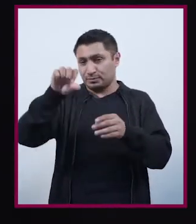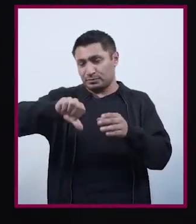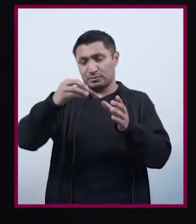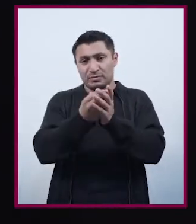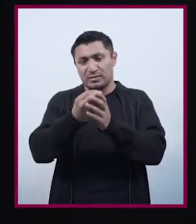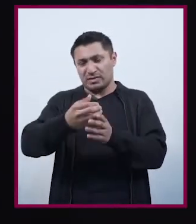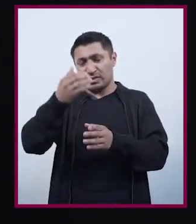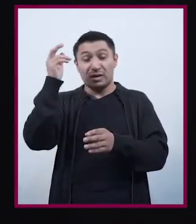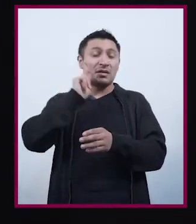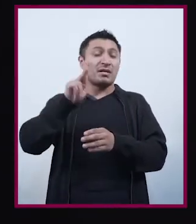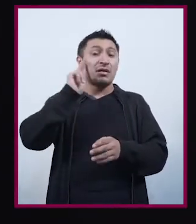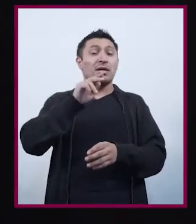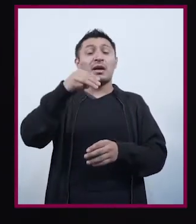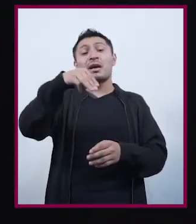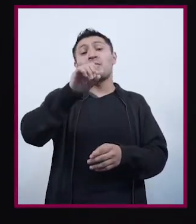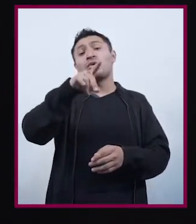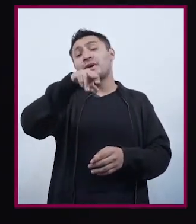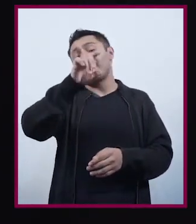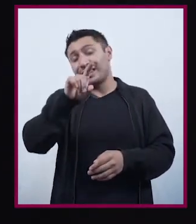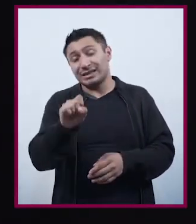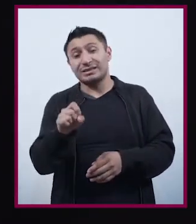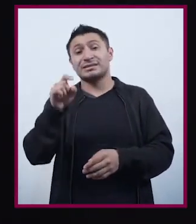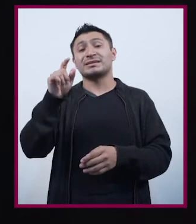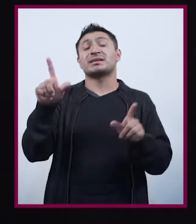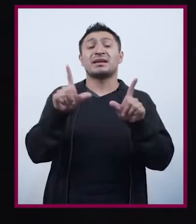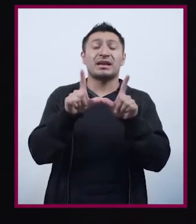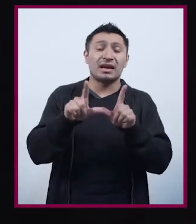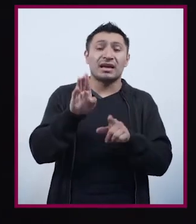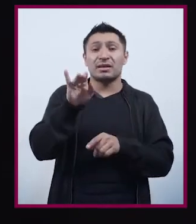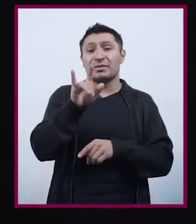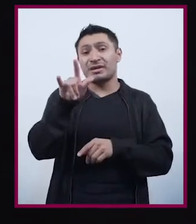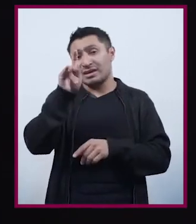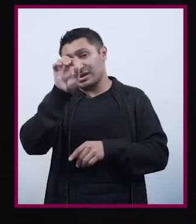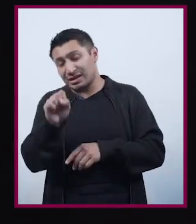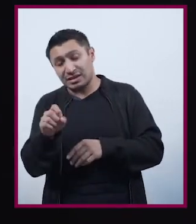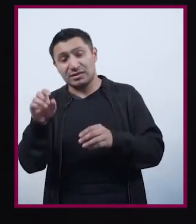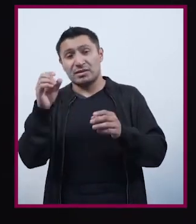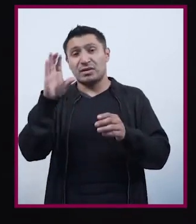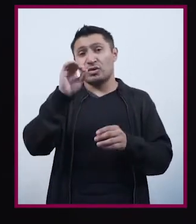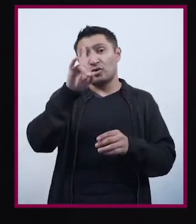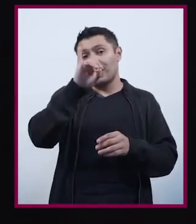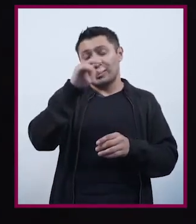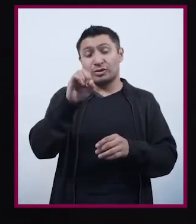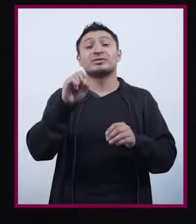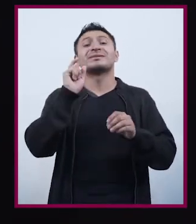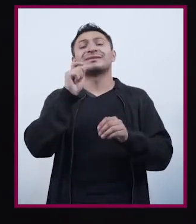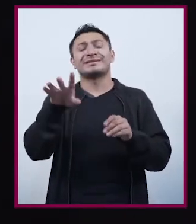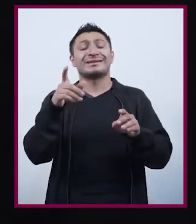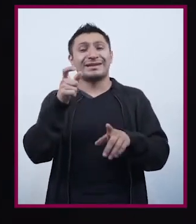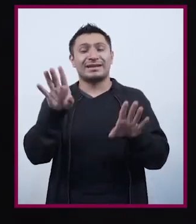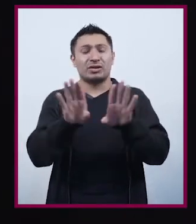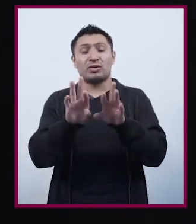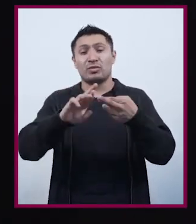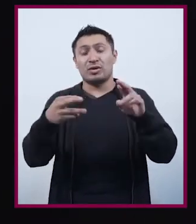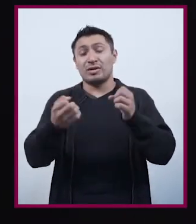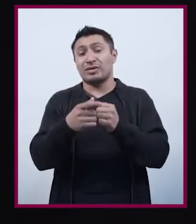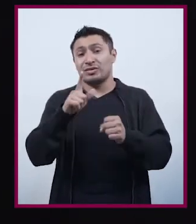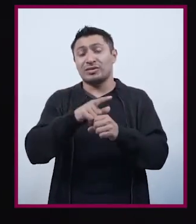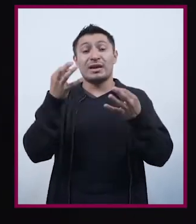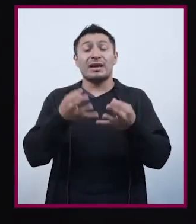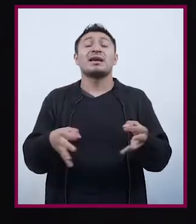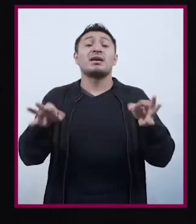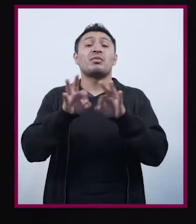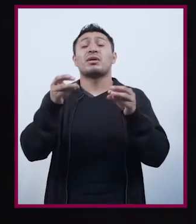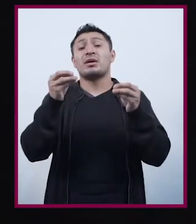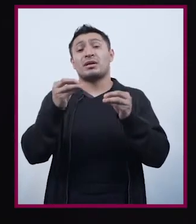este programa, más allá de monedas, billetes, tarjetas o códigos, el dinero es ante todo una relación social, cosa